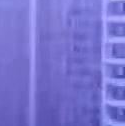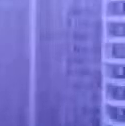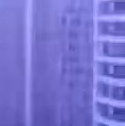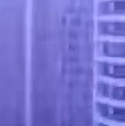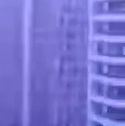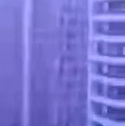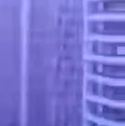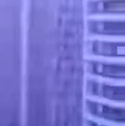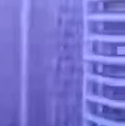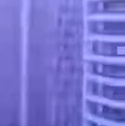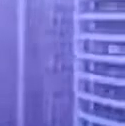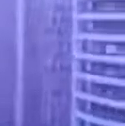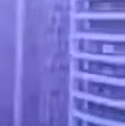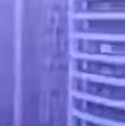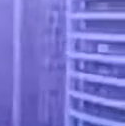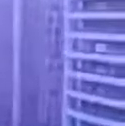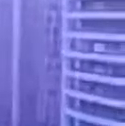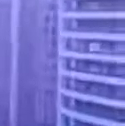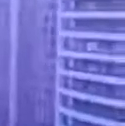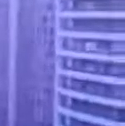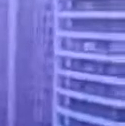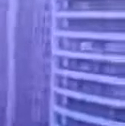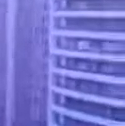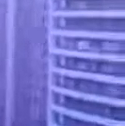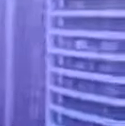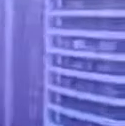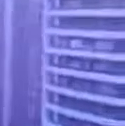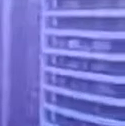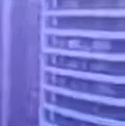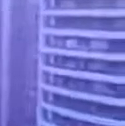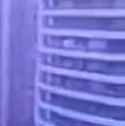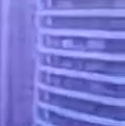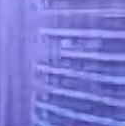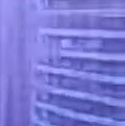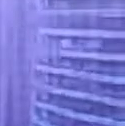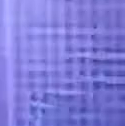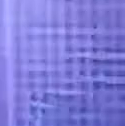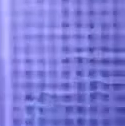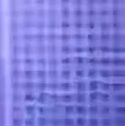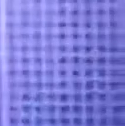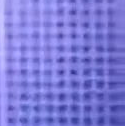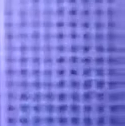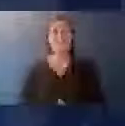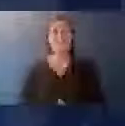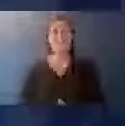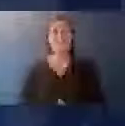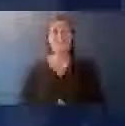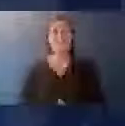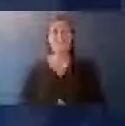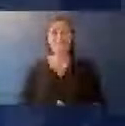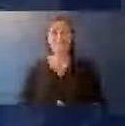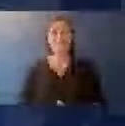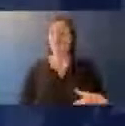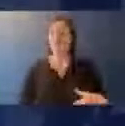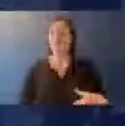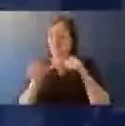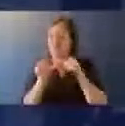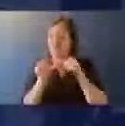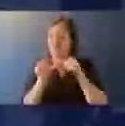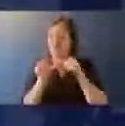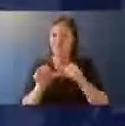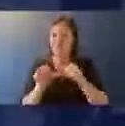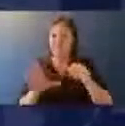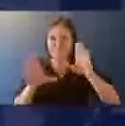Y nosotros nos vamos directamente ya al discurso que está dando la secretaria del Tesoro, Janet Yellen, ahora